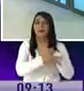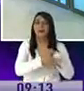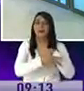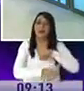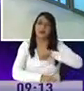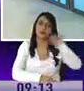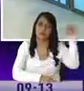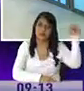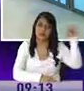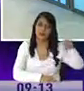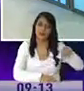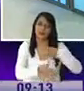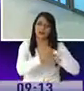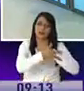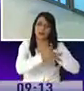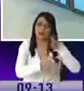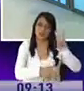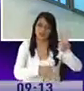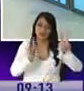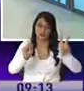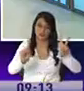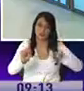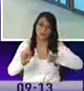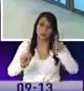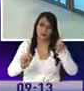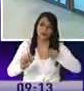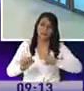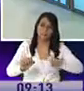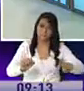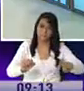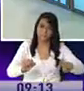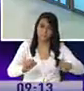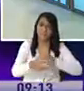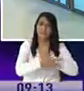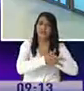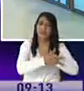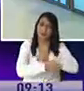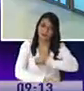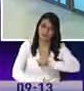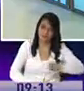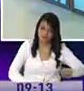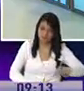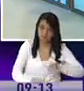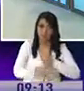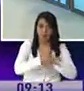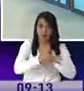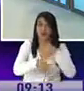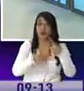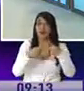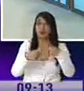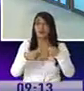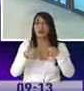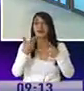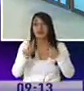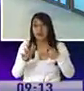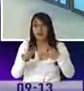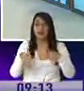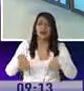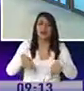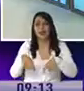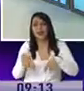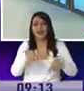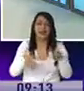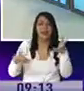noay primero entra el primer gol paraguayo primero primer gol paraguayo después avanzamos glorioso nos